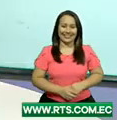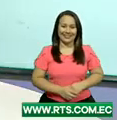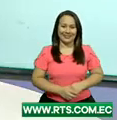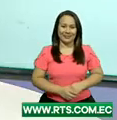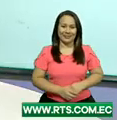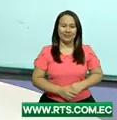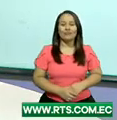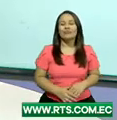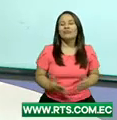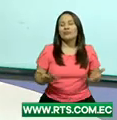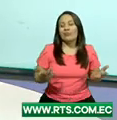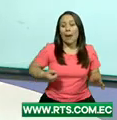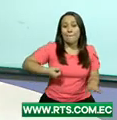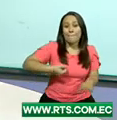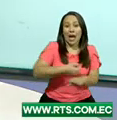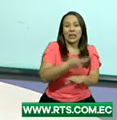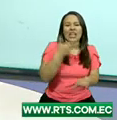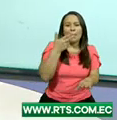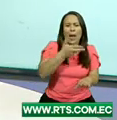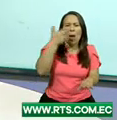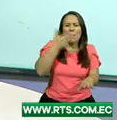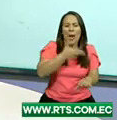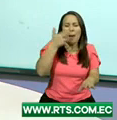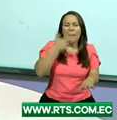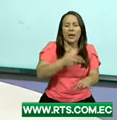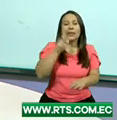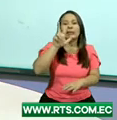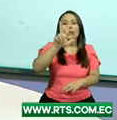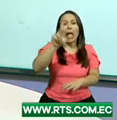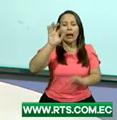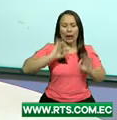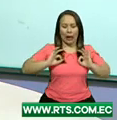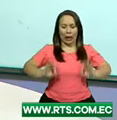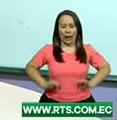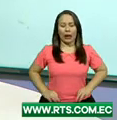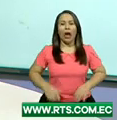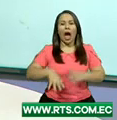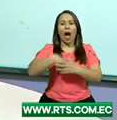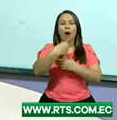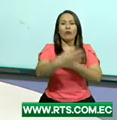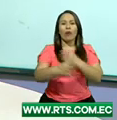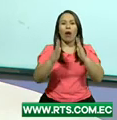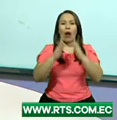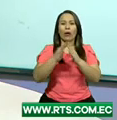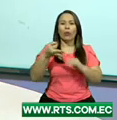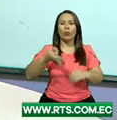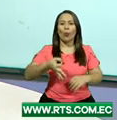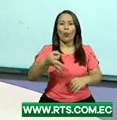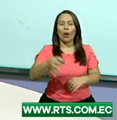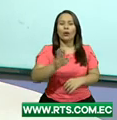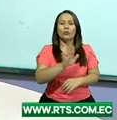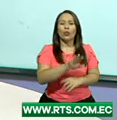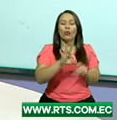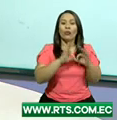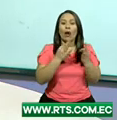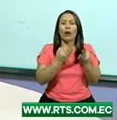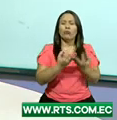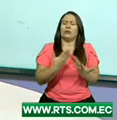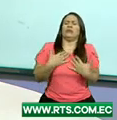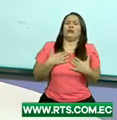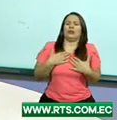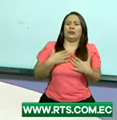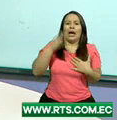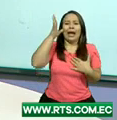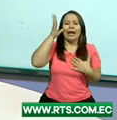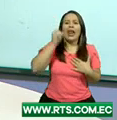asesinan con tres disparos a un hombre en el exterior de su casa en el cantón durán la familia del occiso asegura